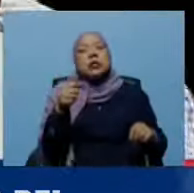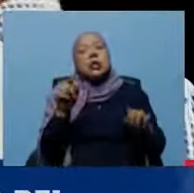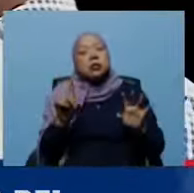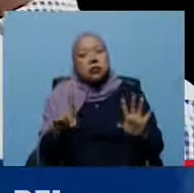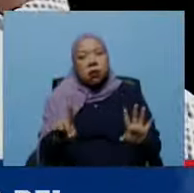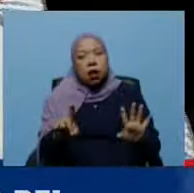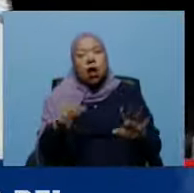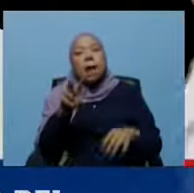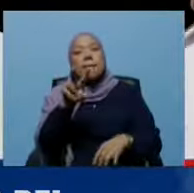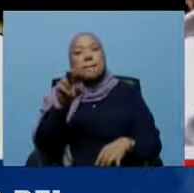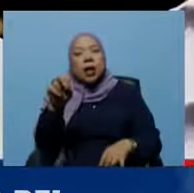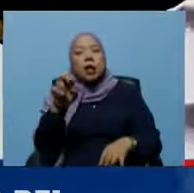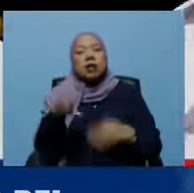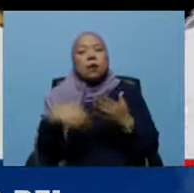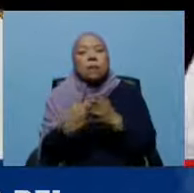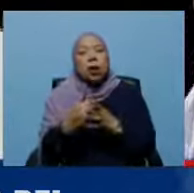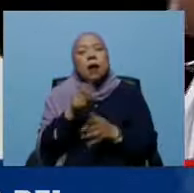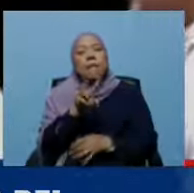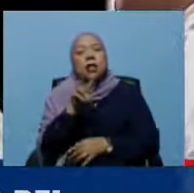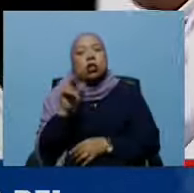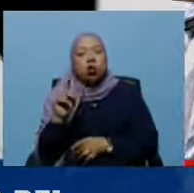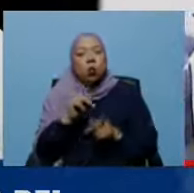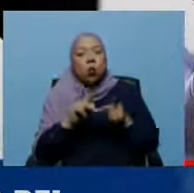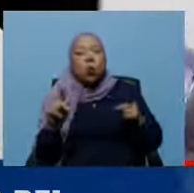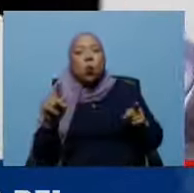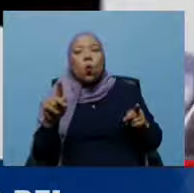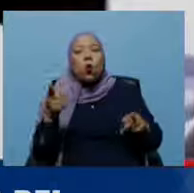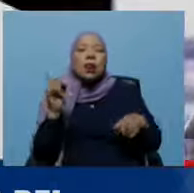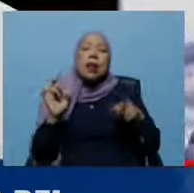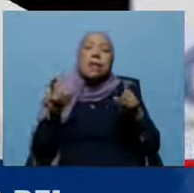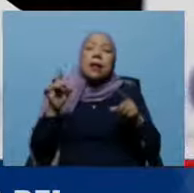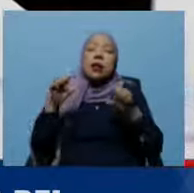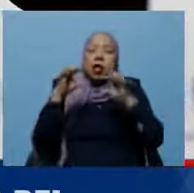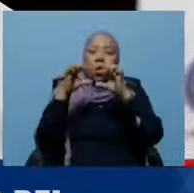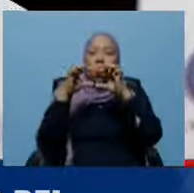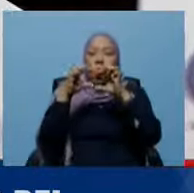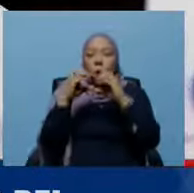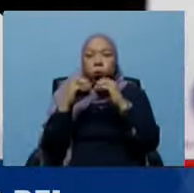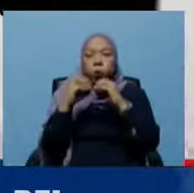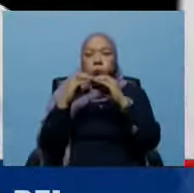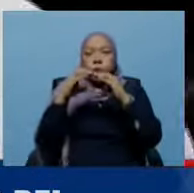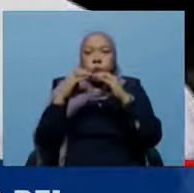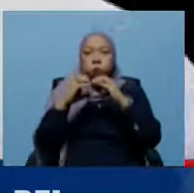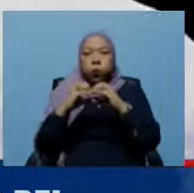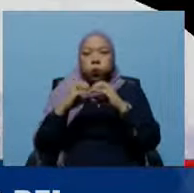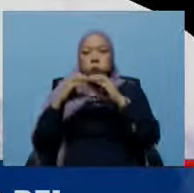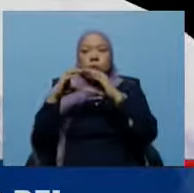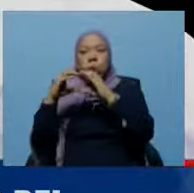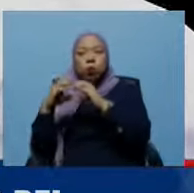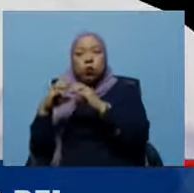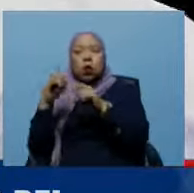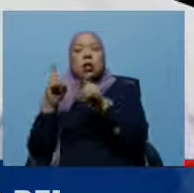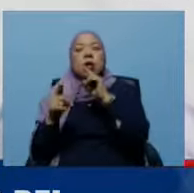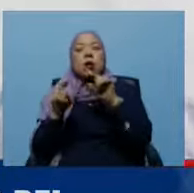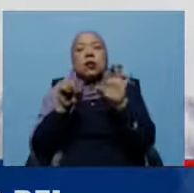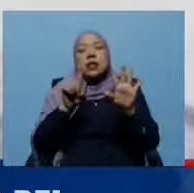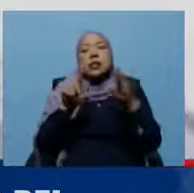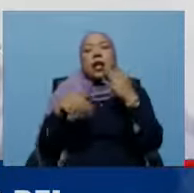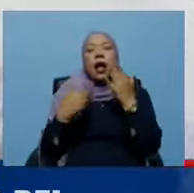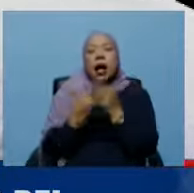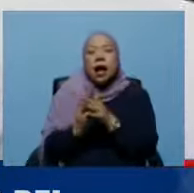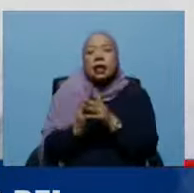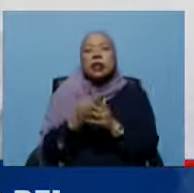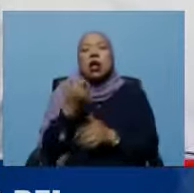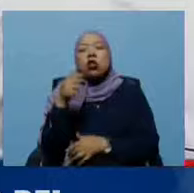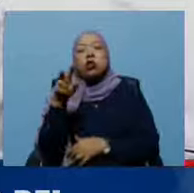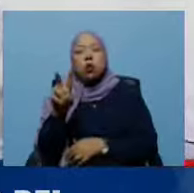16, 20, 22 milímetros, en atados de 6 o 12 metros. Correcto, de 6 a 12 metros con todas